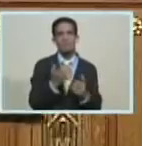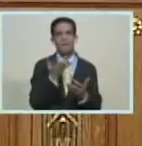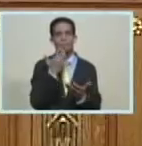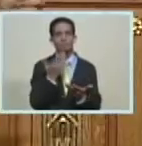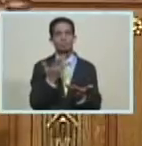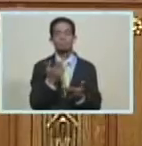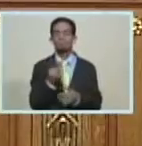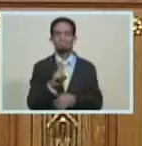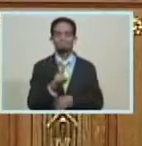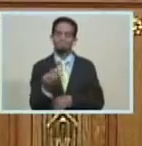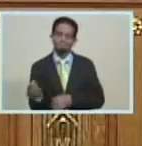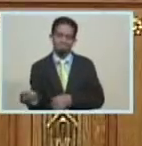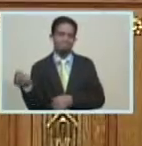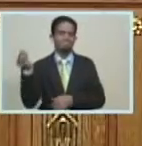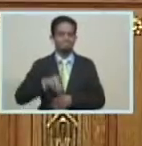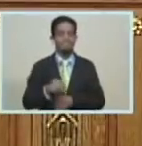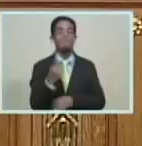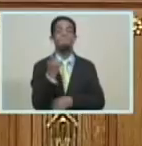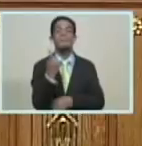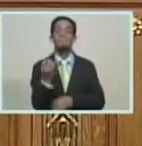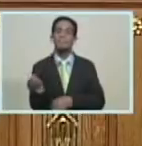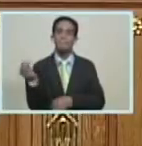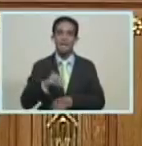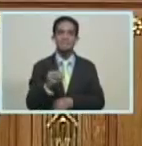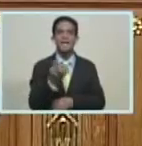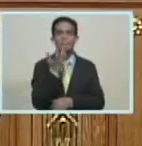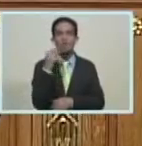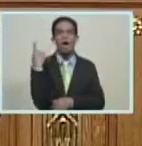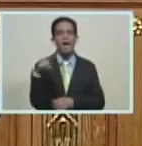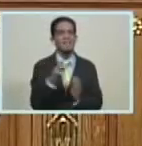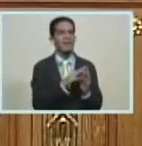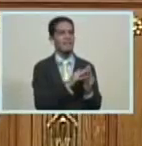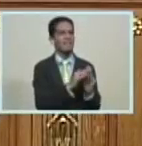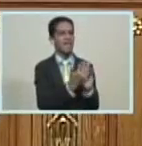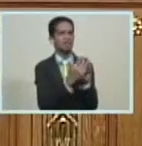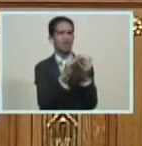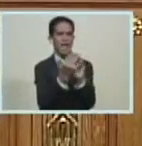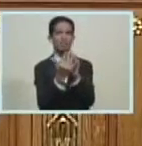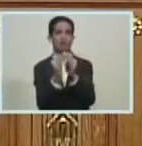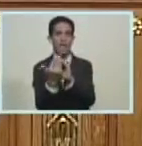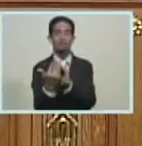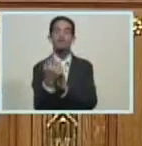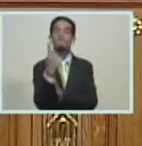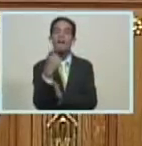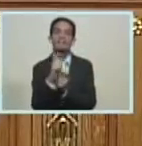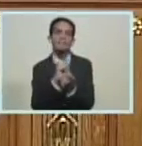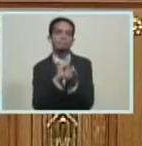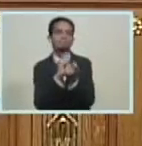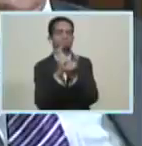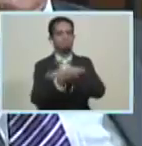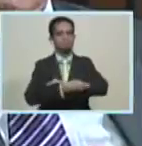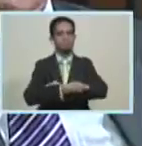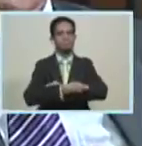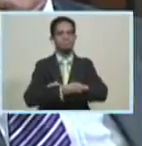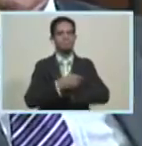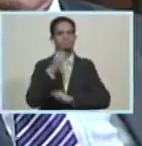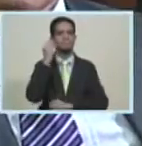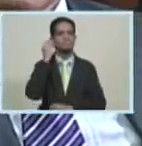poquito, es pase muchísimo, porque son muchos los barrios y mucha la necesidad. Valga la autocrítica